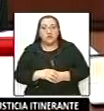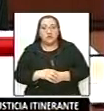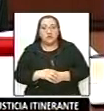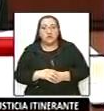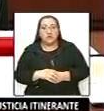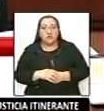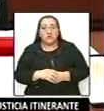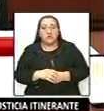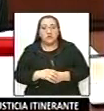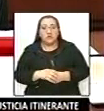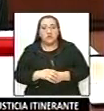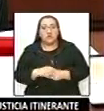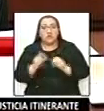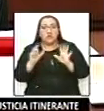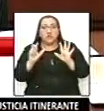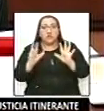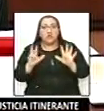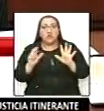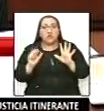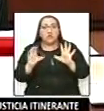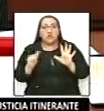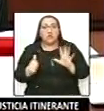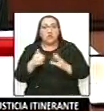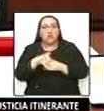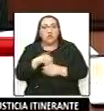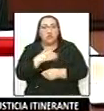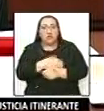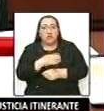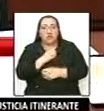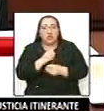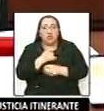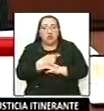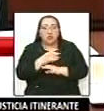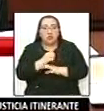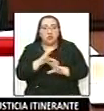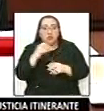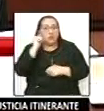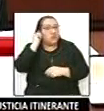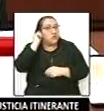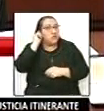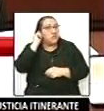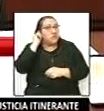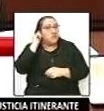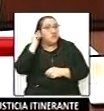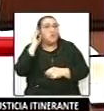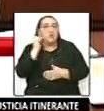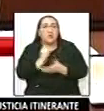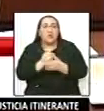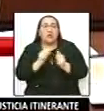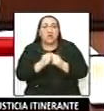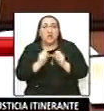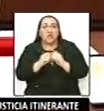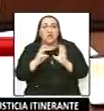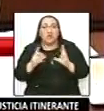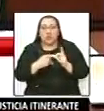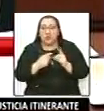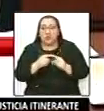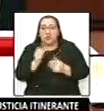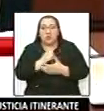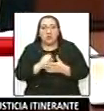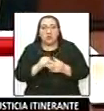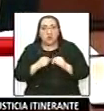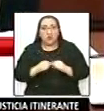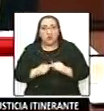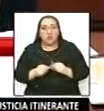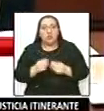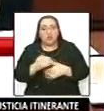86 votos a favor. 86 votos a favor, 0 en contra, 0 abstenciones. Ha sido aprobada la aclaración. Por consiguiente, la autógrafa